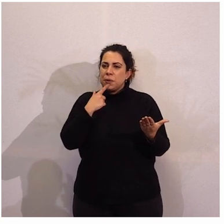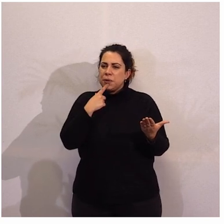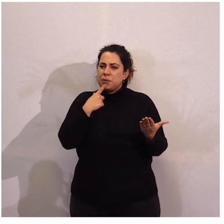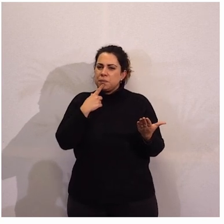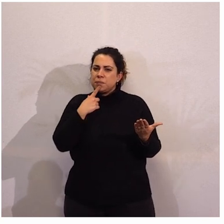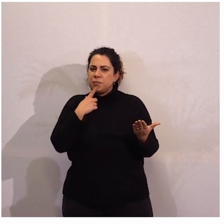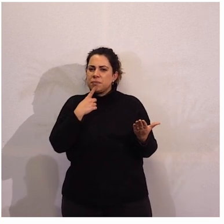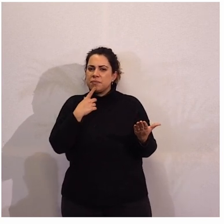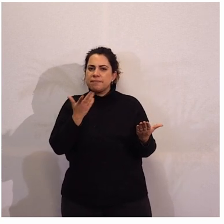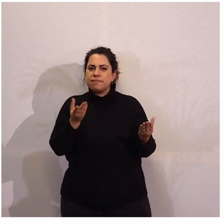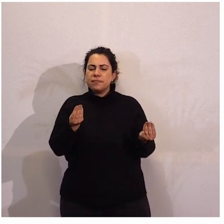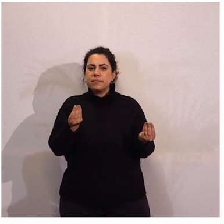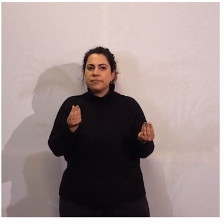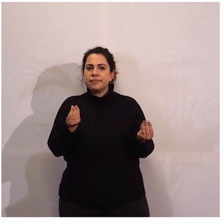ahora,